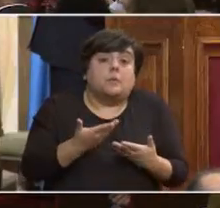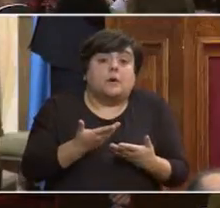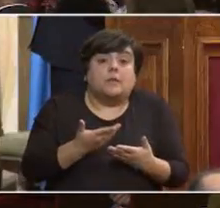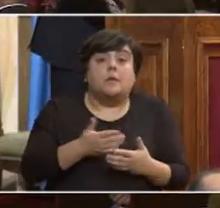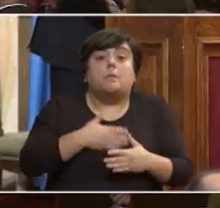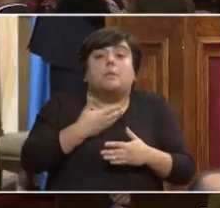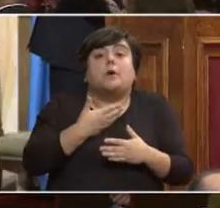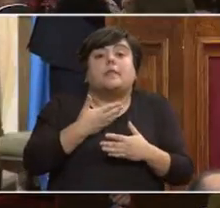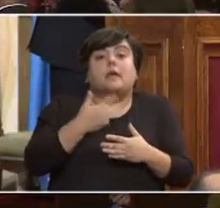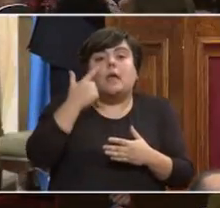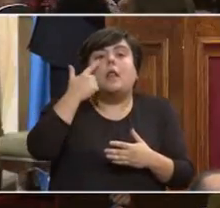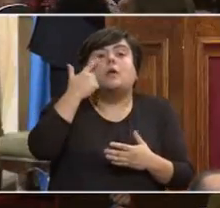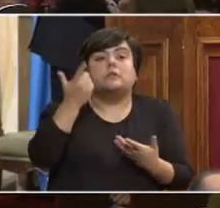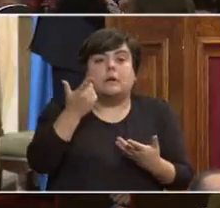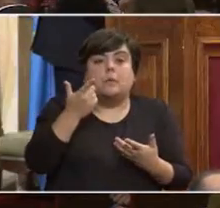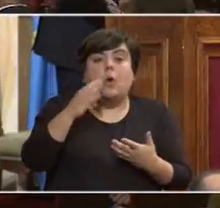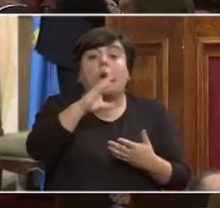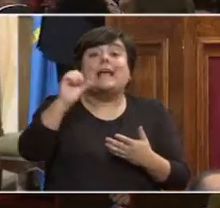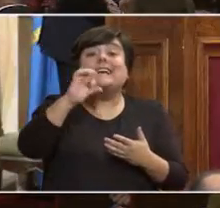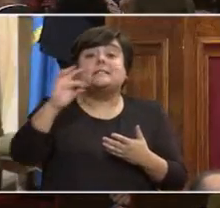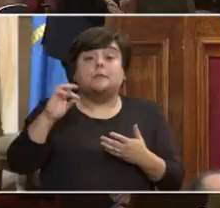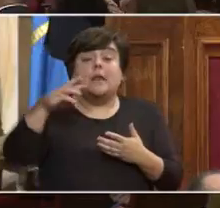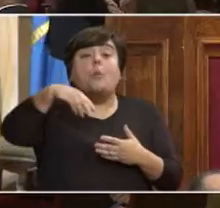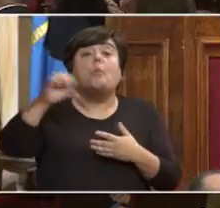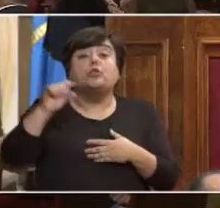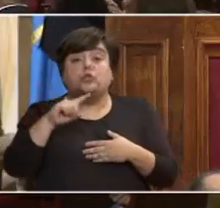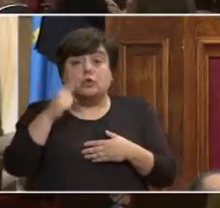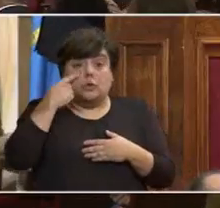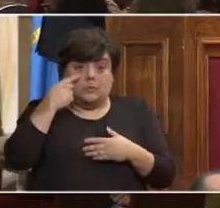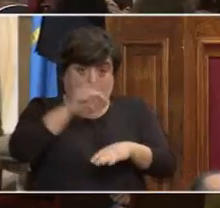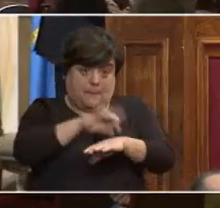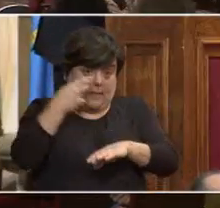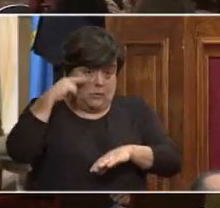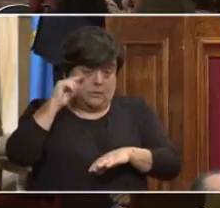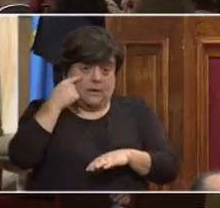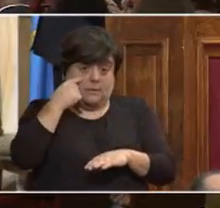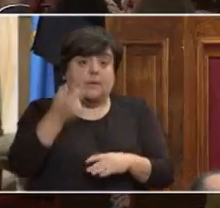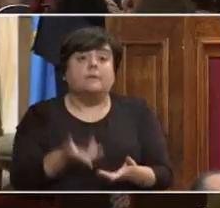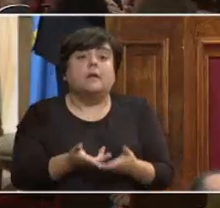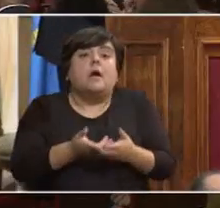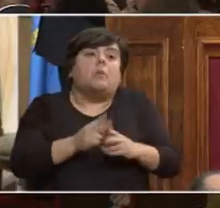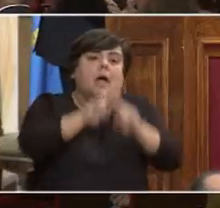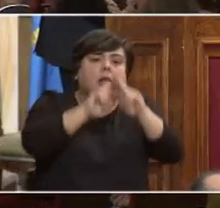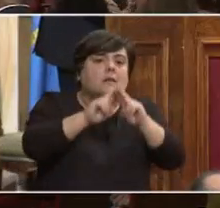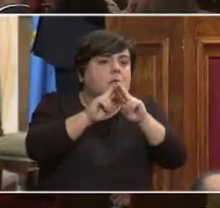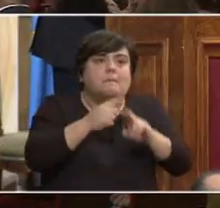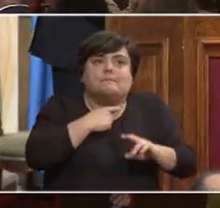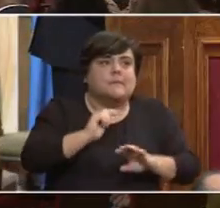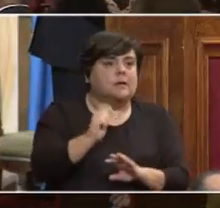Tal vez sea el oftalmólogo vetense Casimiro Montoto quien mejor haya analizado el humor de Johann Sebastian